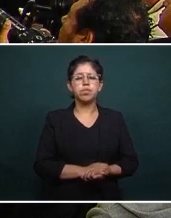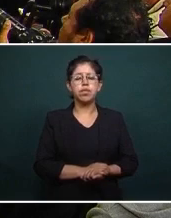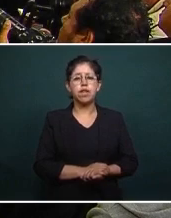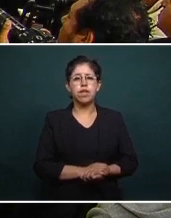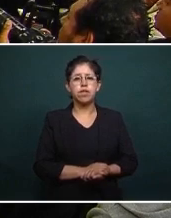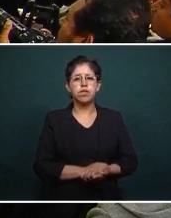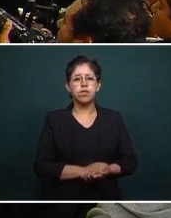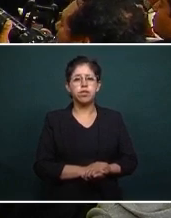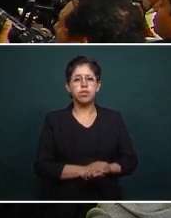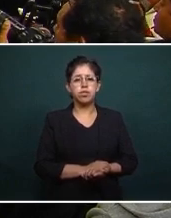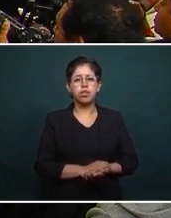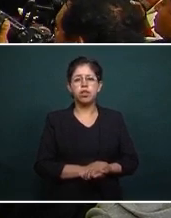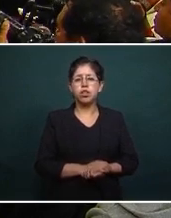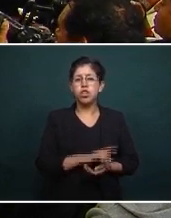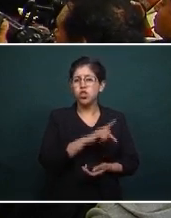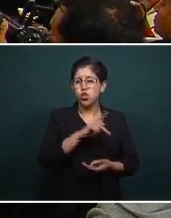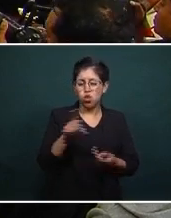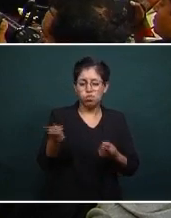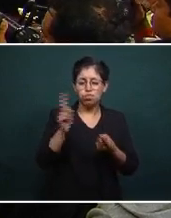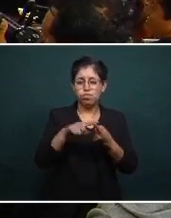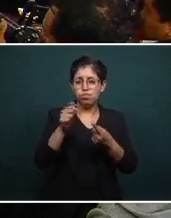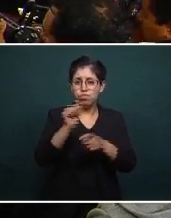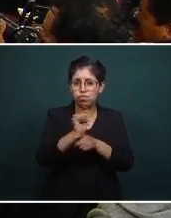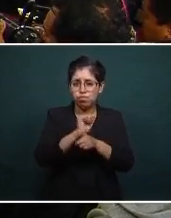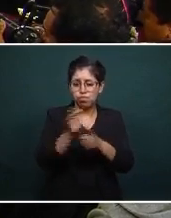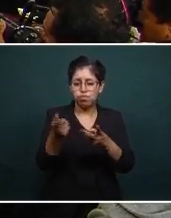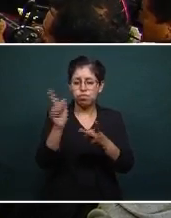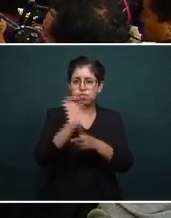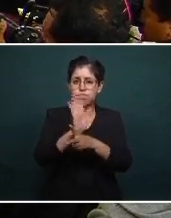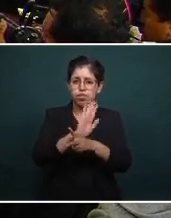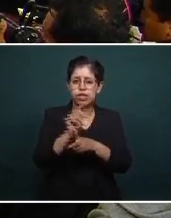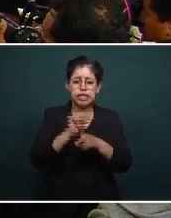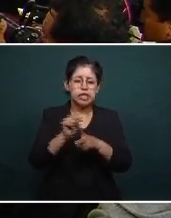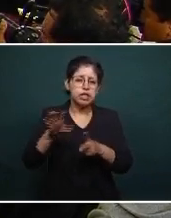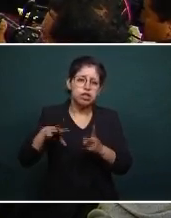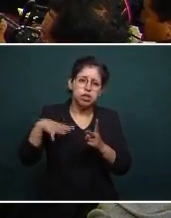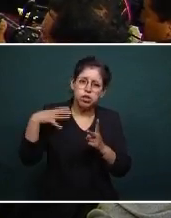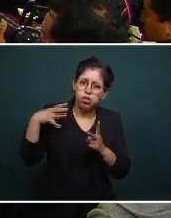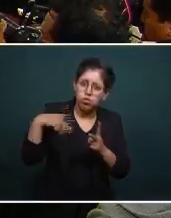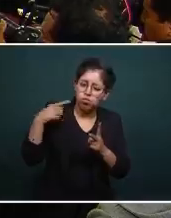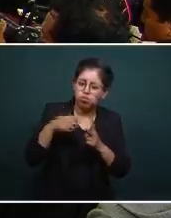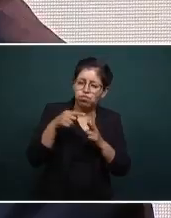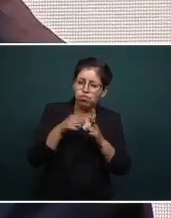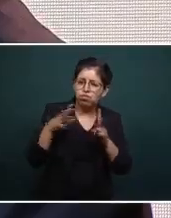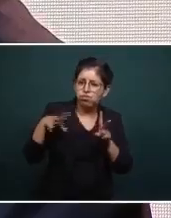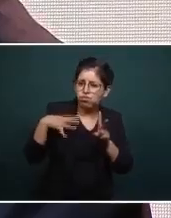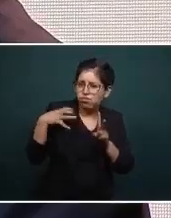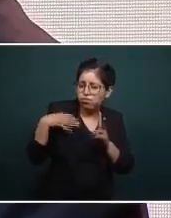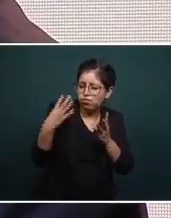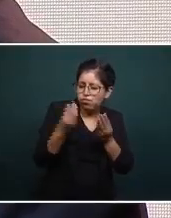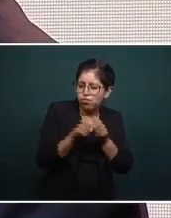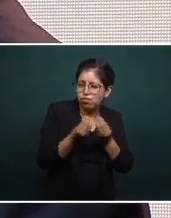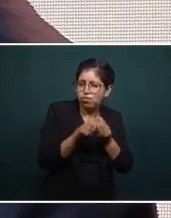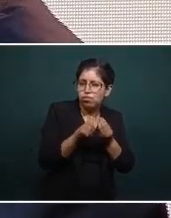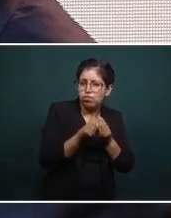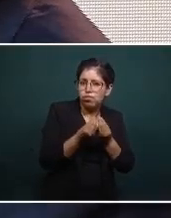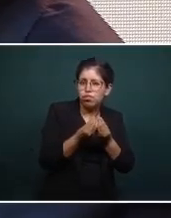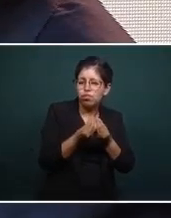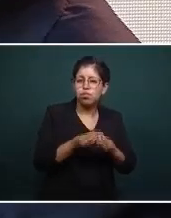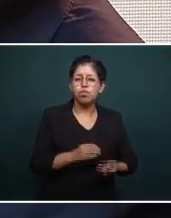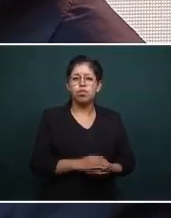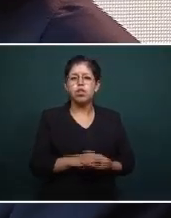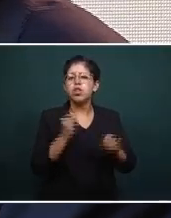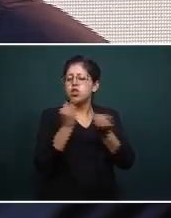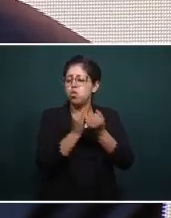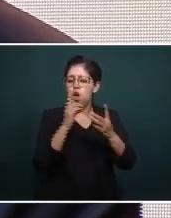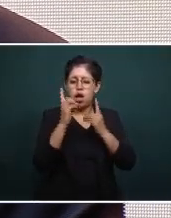todo está recayendo en su esfuerzo, en el esfuerzo que hacen en lo personal. En el caso del